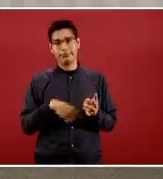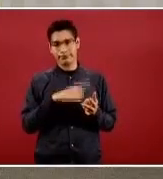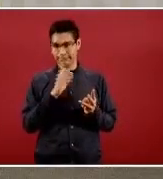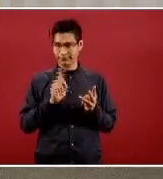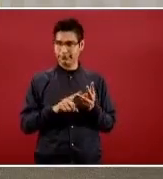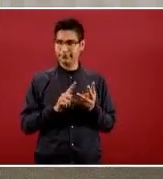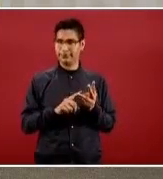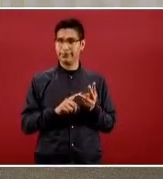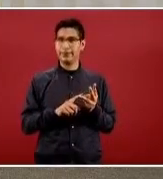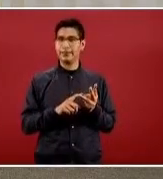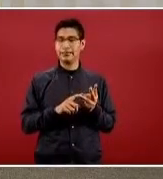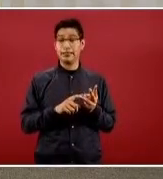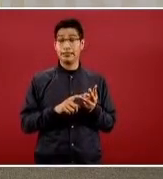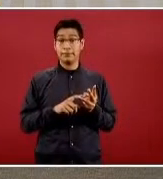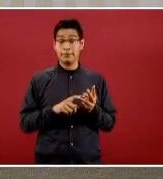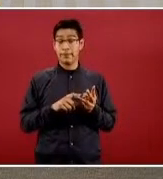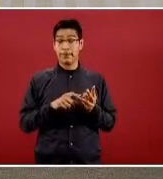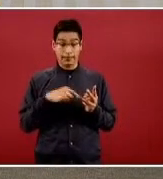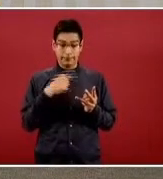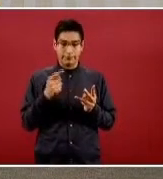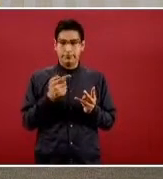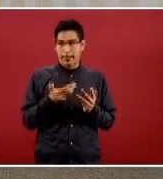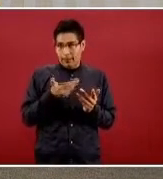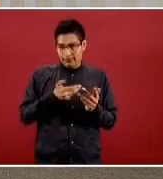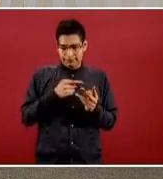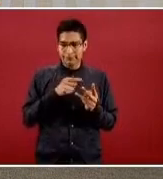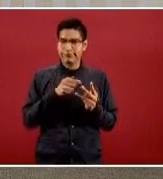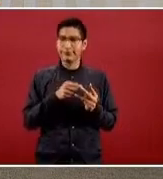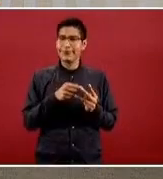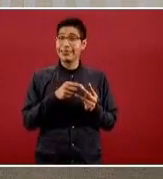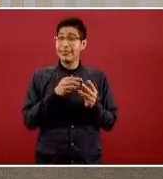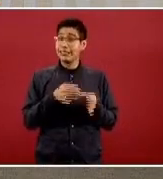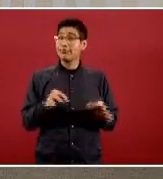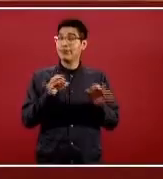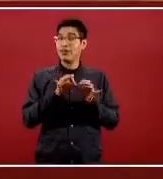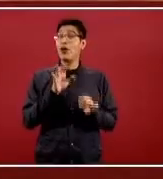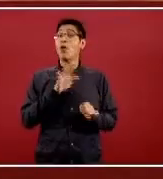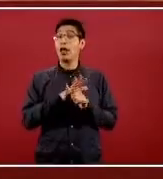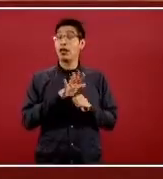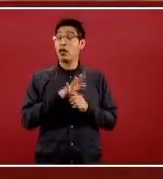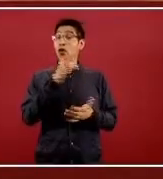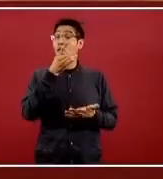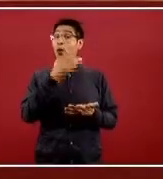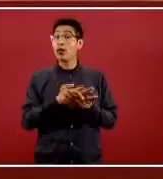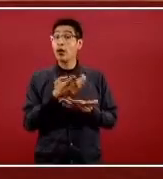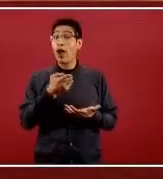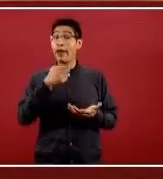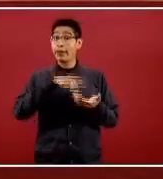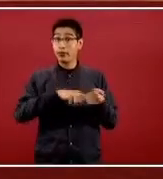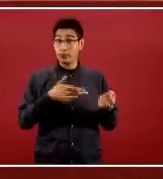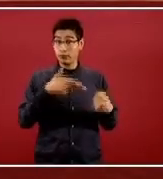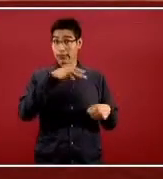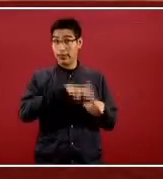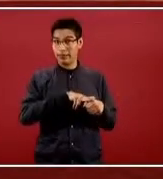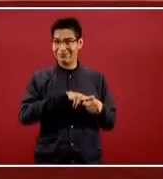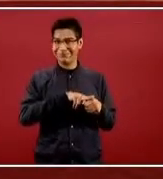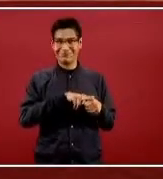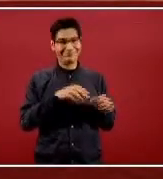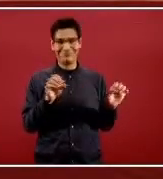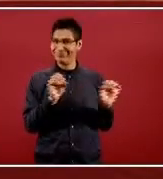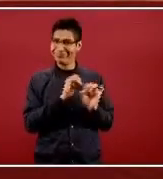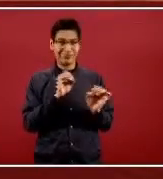reconversión. En esta parte es importante visualizar que la reconversión no ocurre solamente al interior de cada hospital. Es un acto